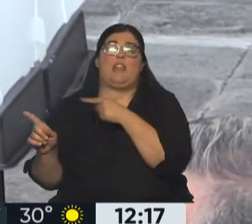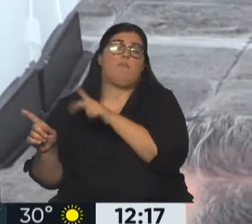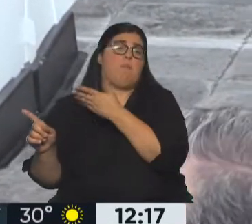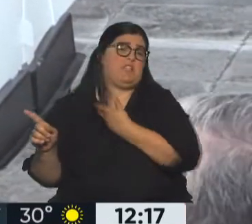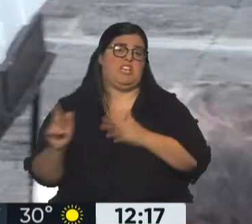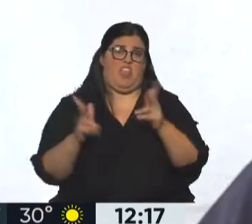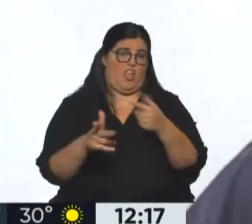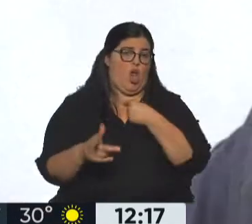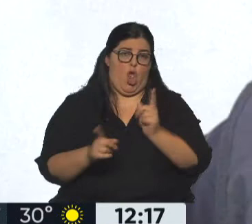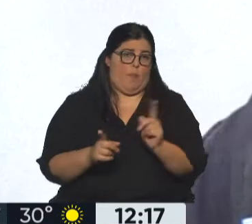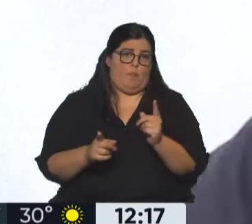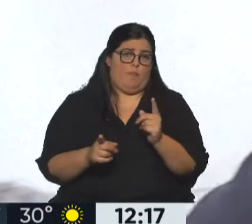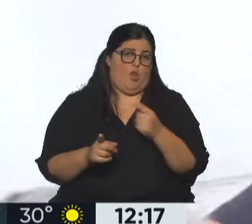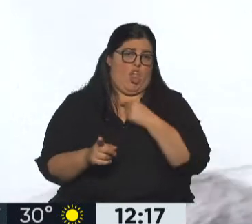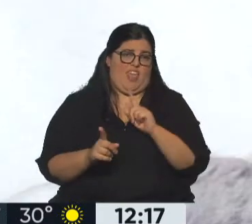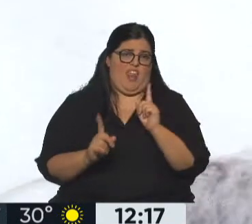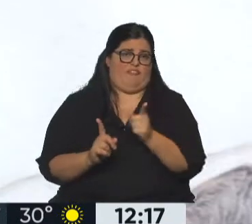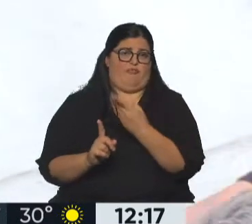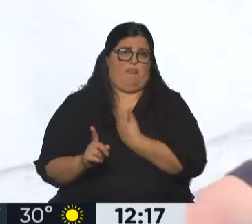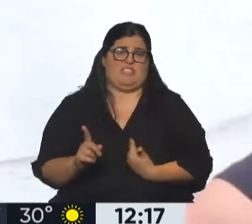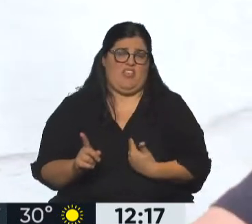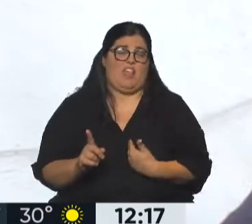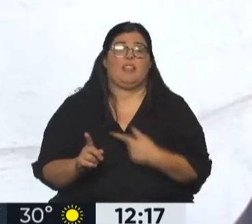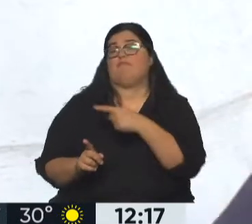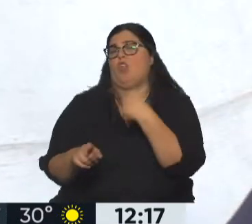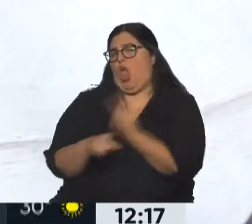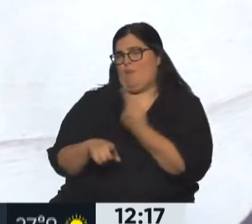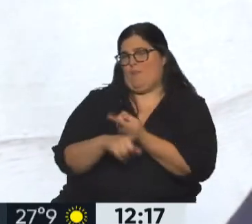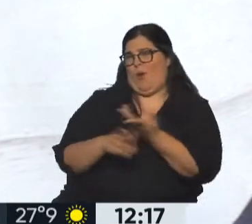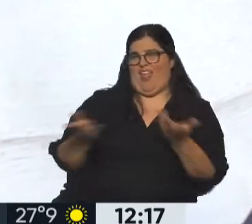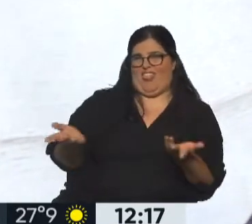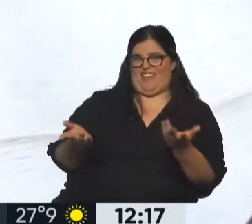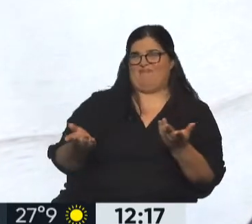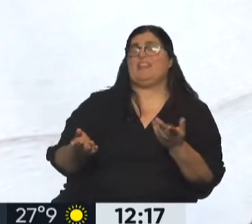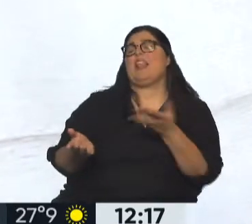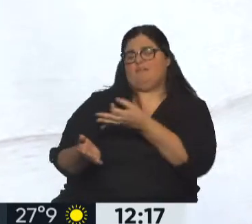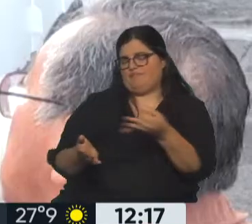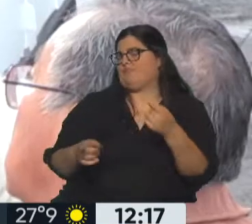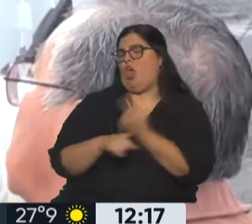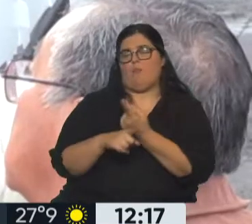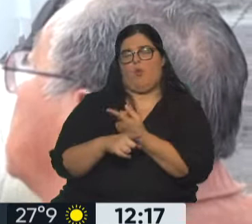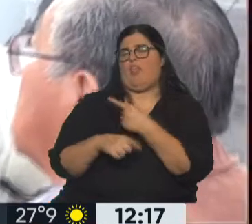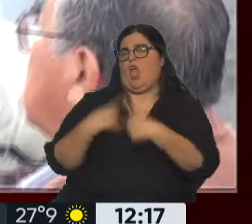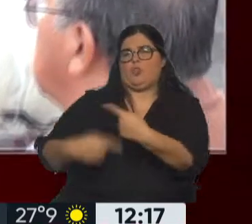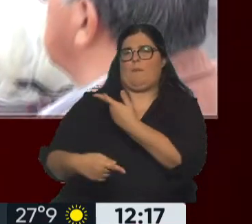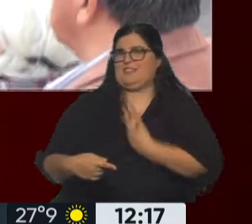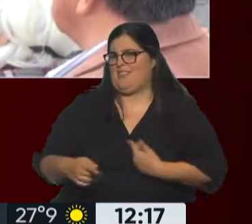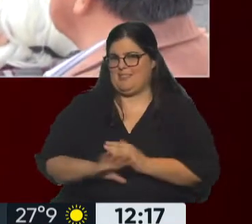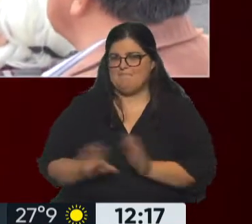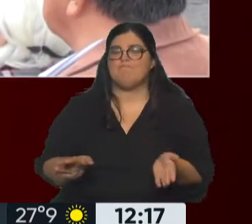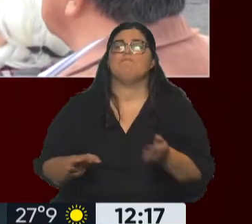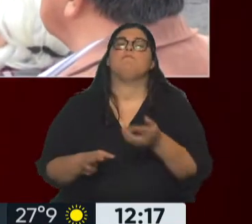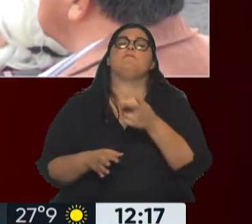nuevamente. Tampoco puede. No puede, claro. Tampoco puede, claro. exactamente, tampoco puede, pero bueno, ya ha dicho que no le interesaba, digamos. Y por otro